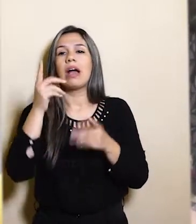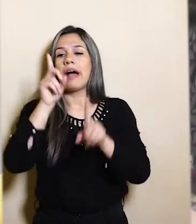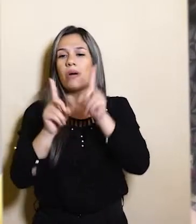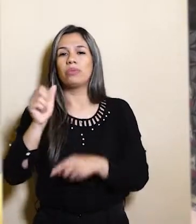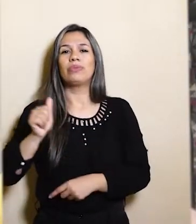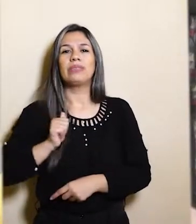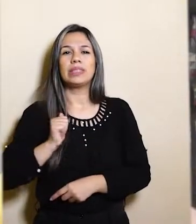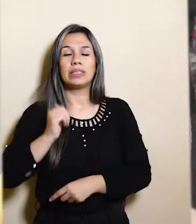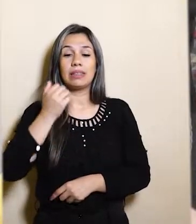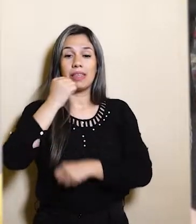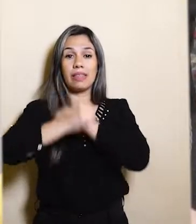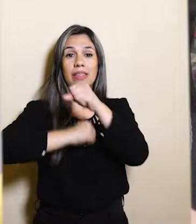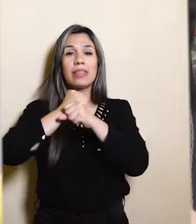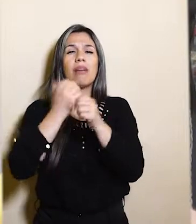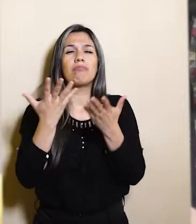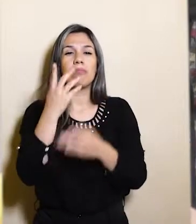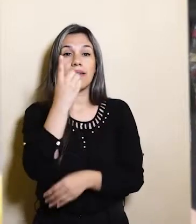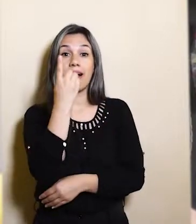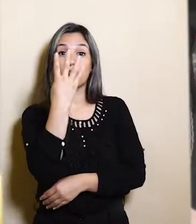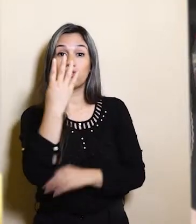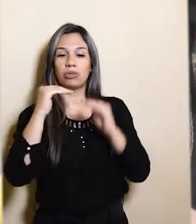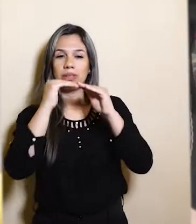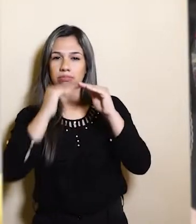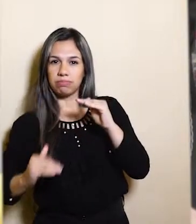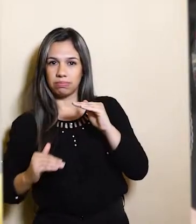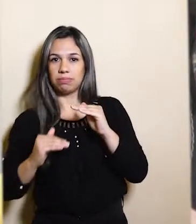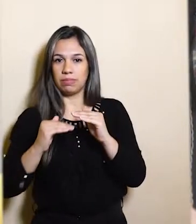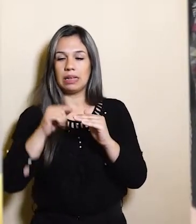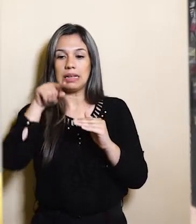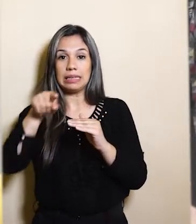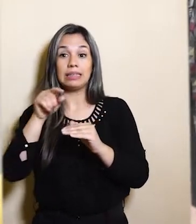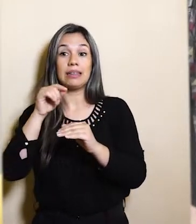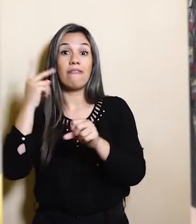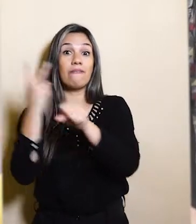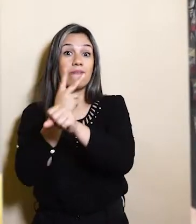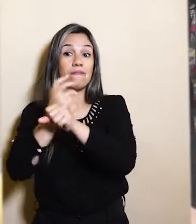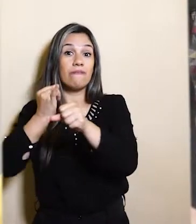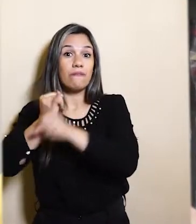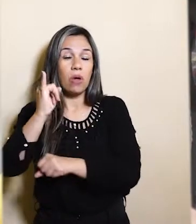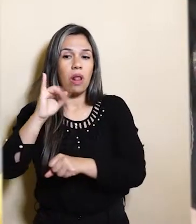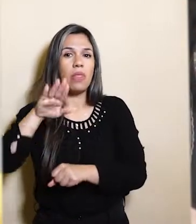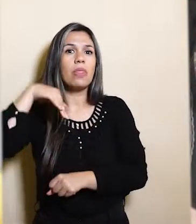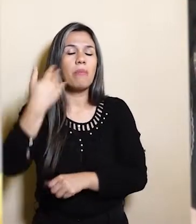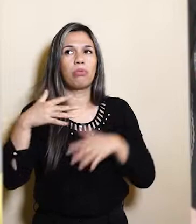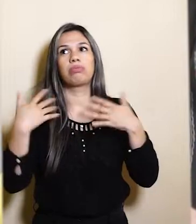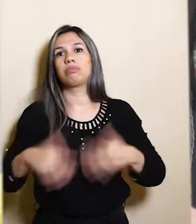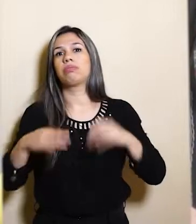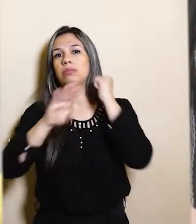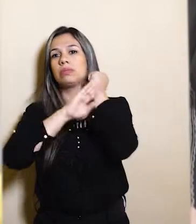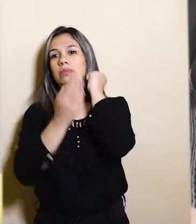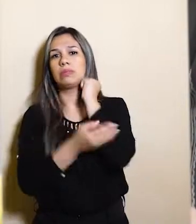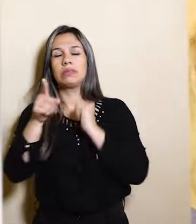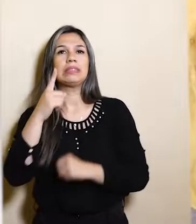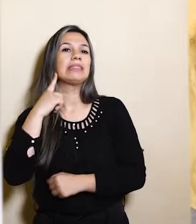niñas menores de 14 años que como resultado de esa violencia sexual terminan embarazadas y con embarazos no deseados que